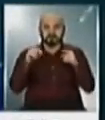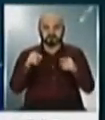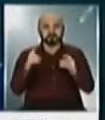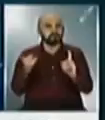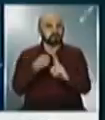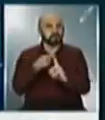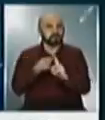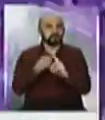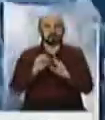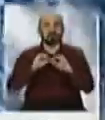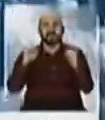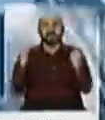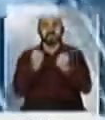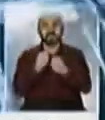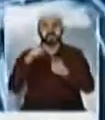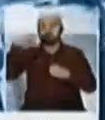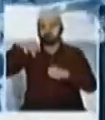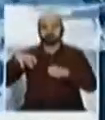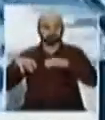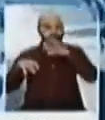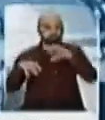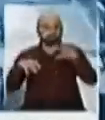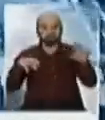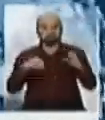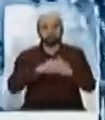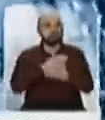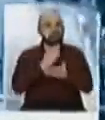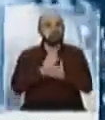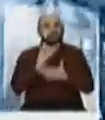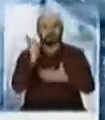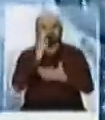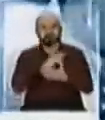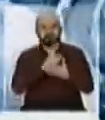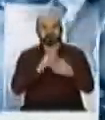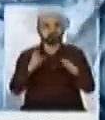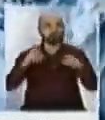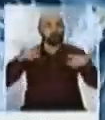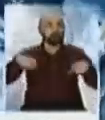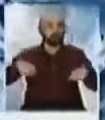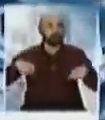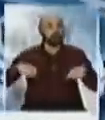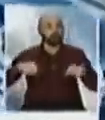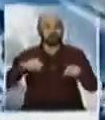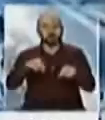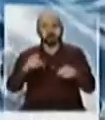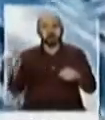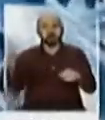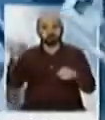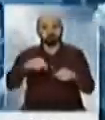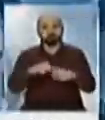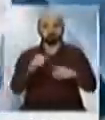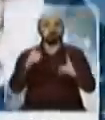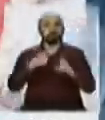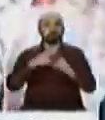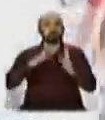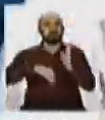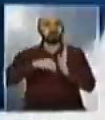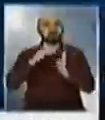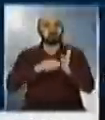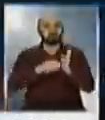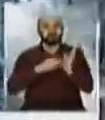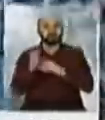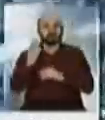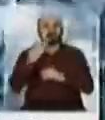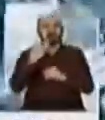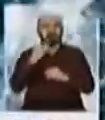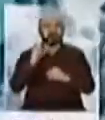coronavirus. Dos estadios serán los búnkers hasta la gran final. La cancha del Benfica recibe al Leipzig con el Atlético de Madrid y al Barcelona con el Bayern